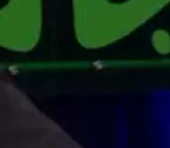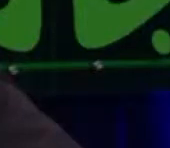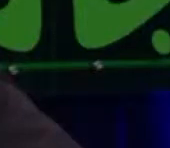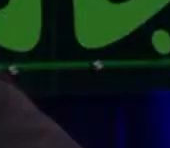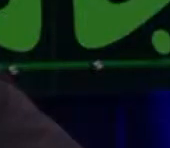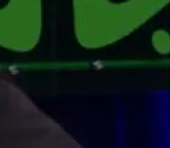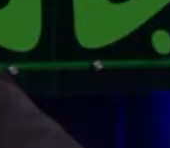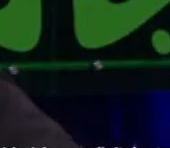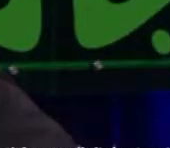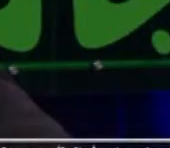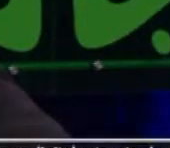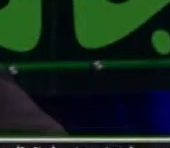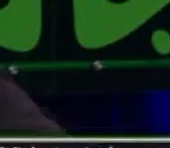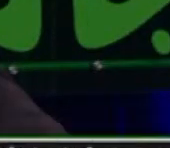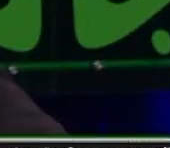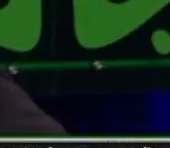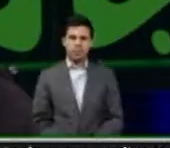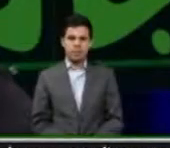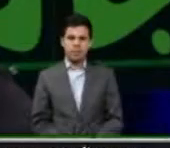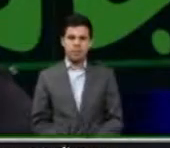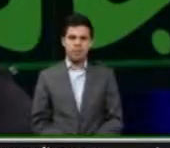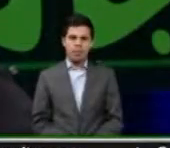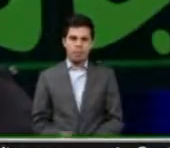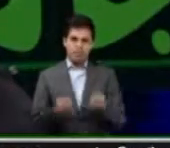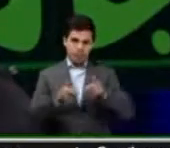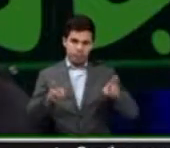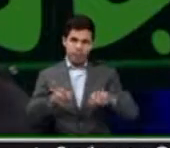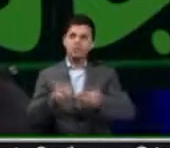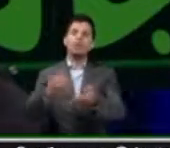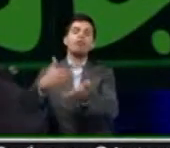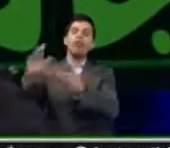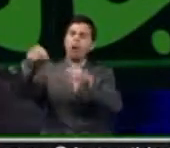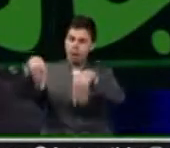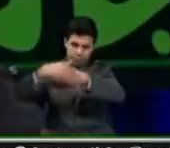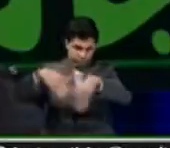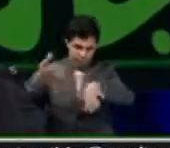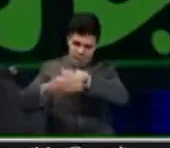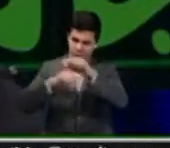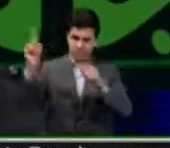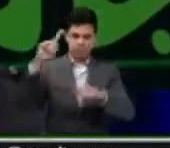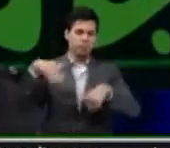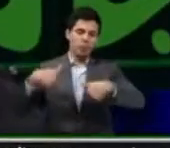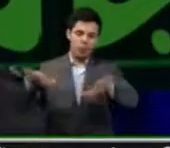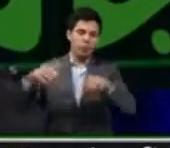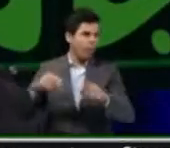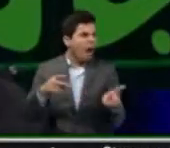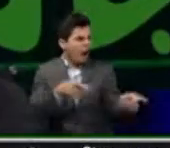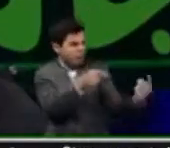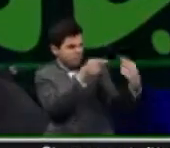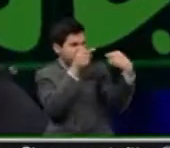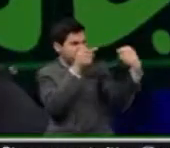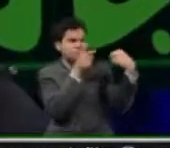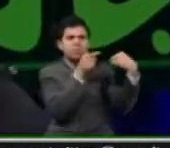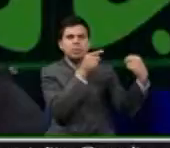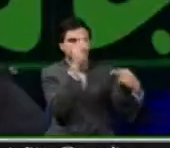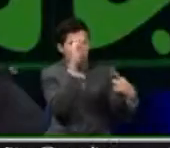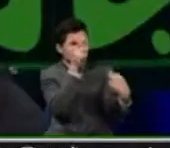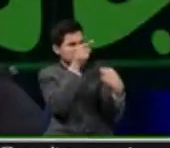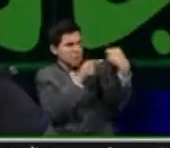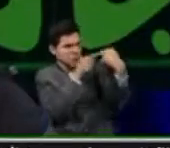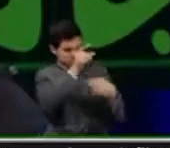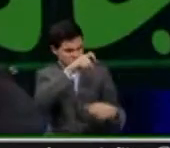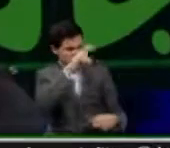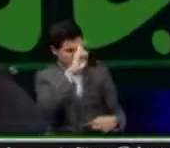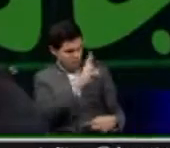En disturbio terminaron los operativos de recuperación del espacio público que adelanta la alcaldía de Barranca Bermeja en un sector comercial. Ambulantes pidieron respeto a la